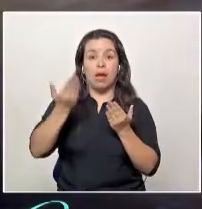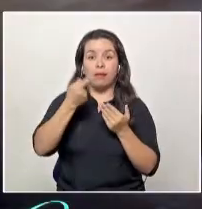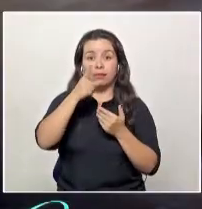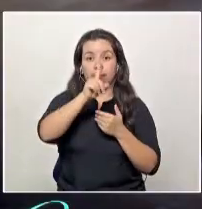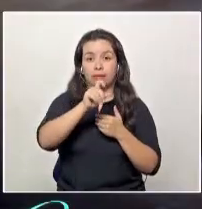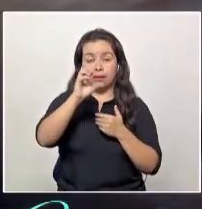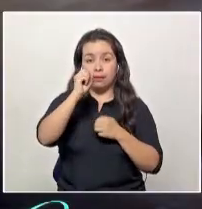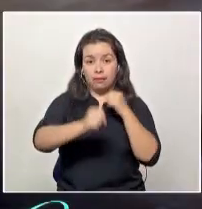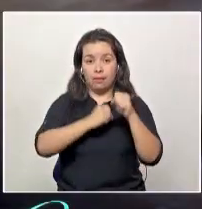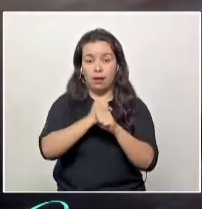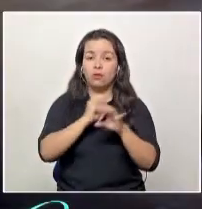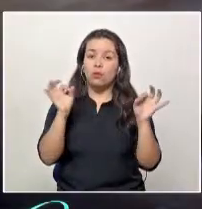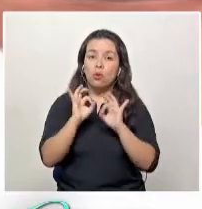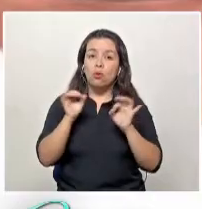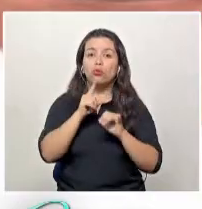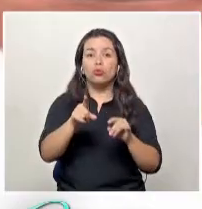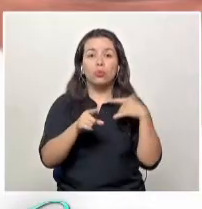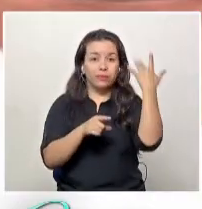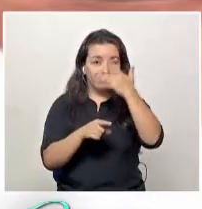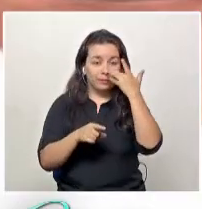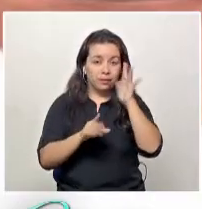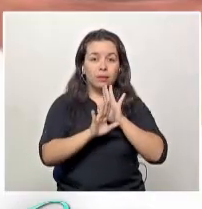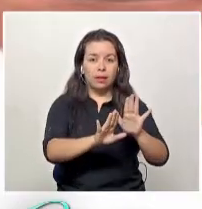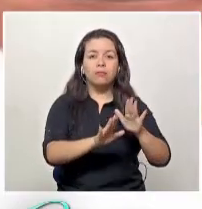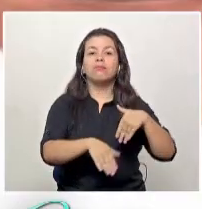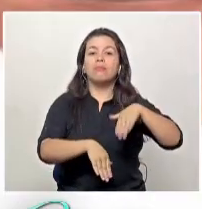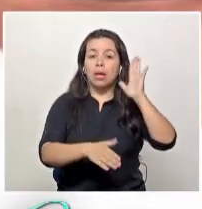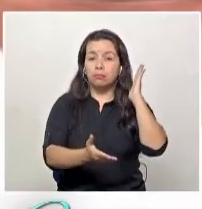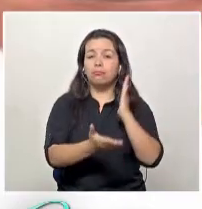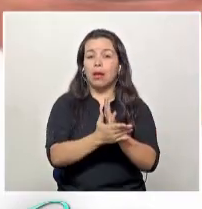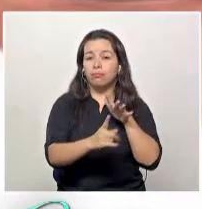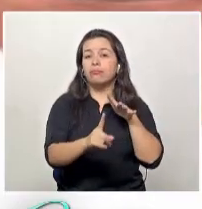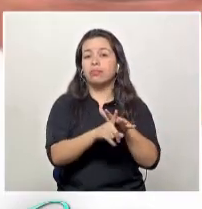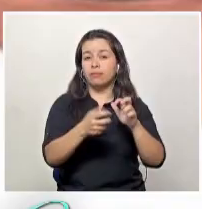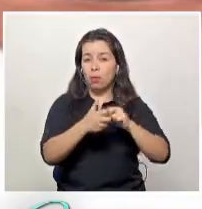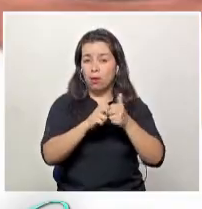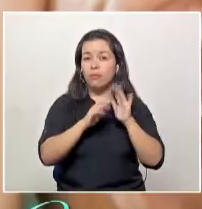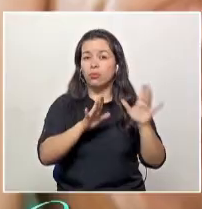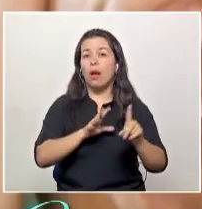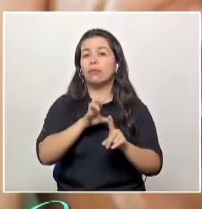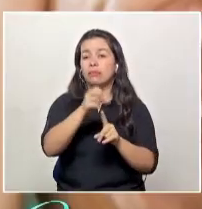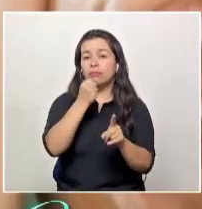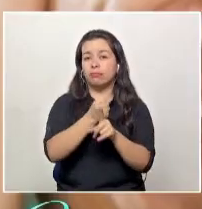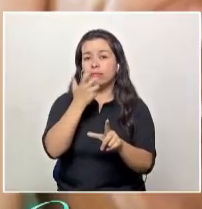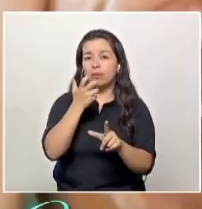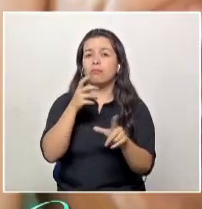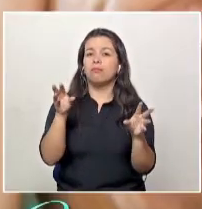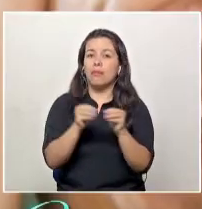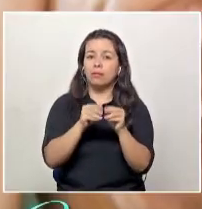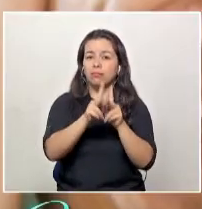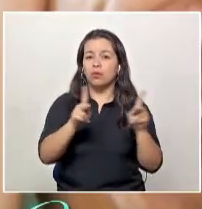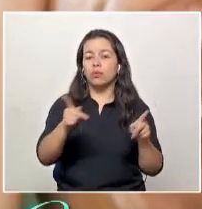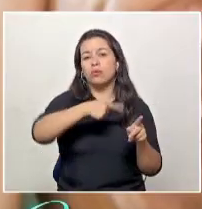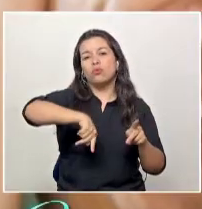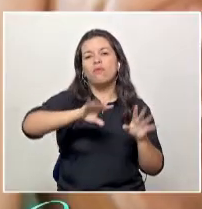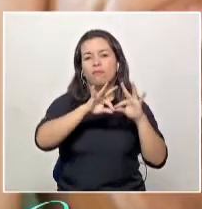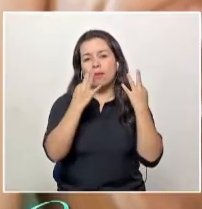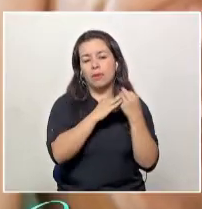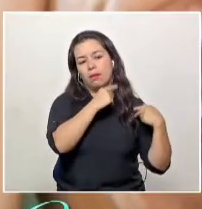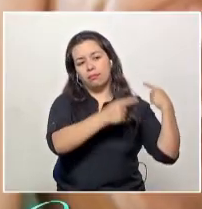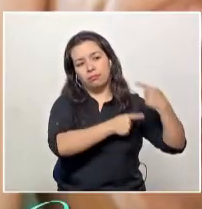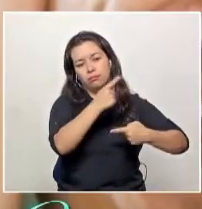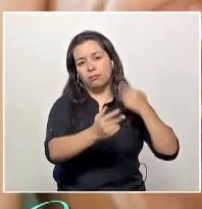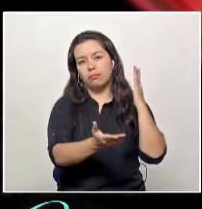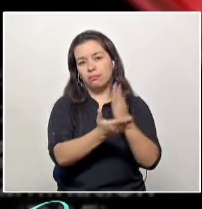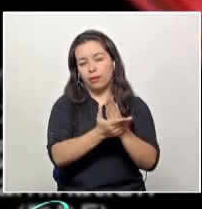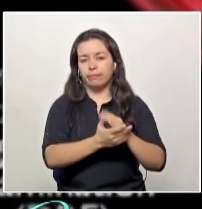60 años o que son de origen afrodescendiente tienen mayor riesgo a padecer cáncer de próstata, al igual que las personas que en su familia tienen